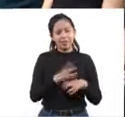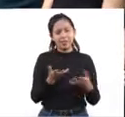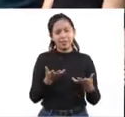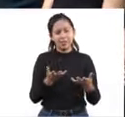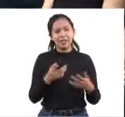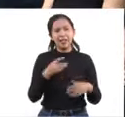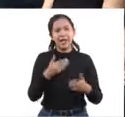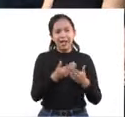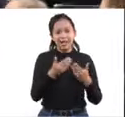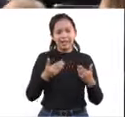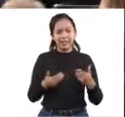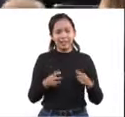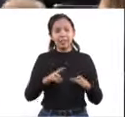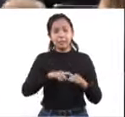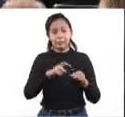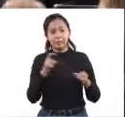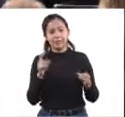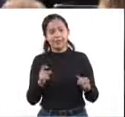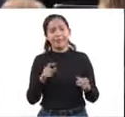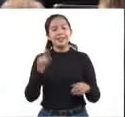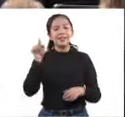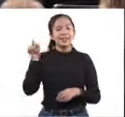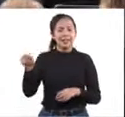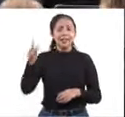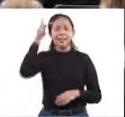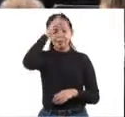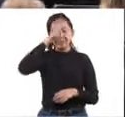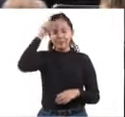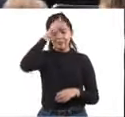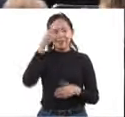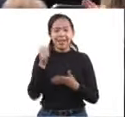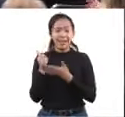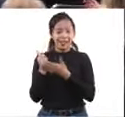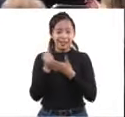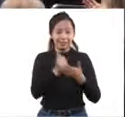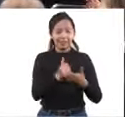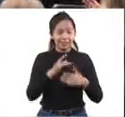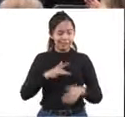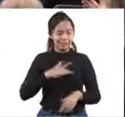por favor, levántese para que sea reconocida.